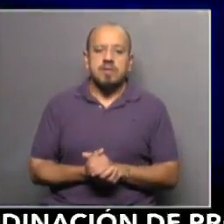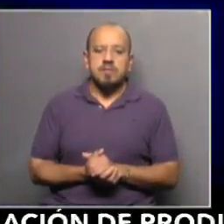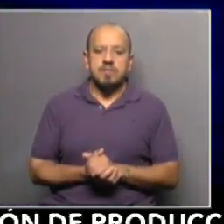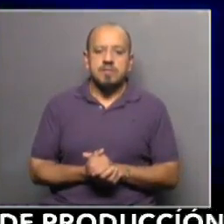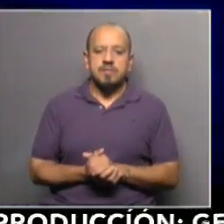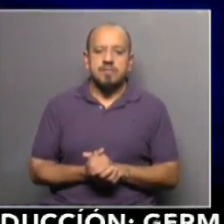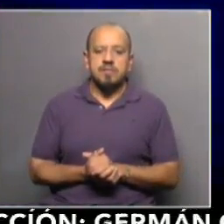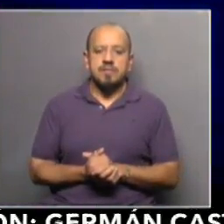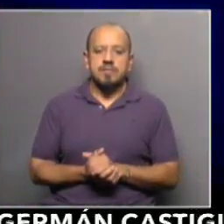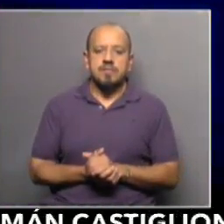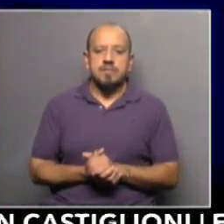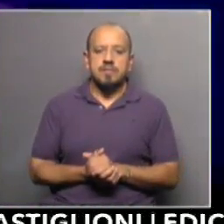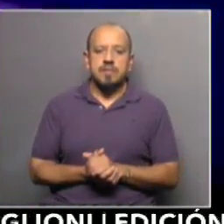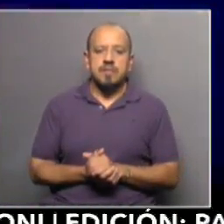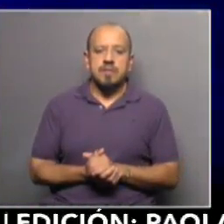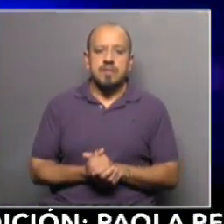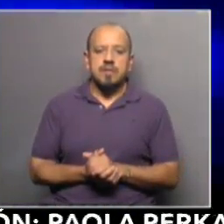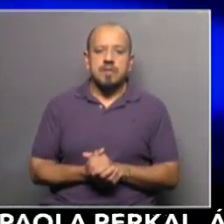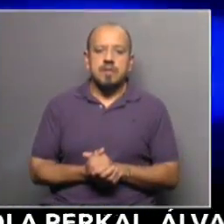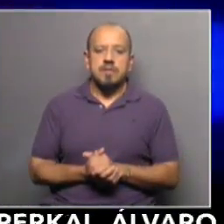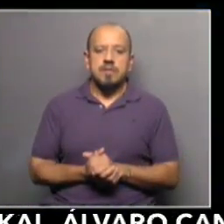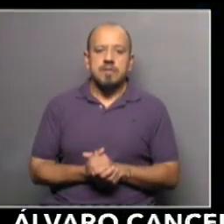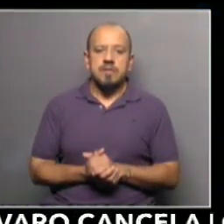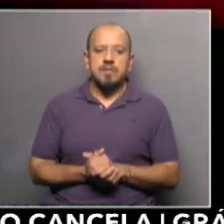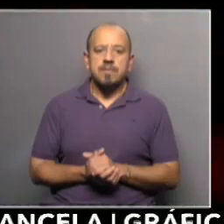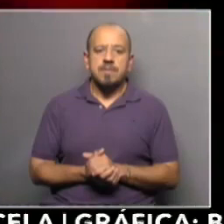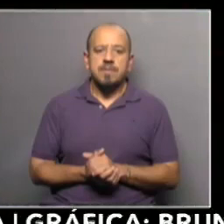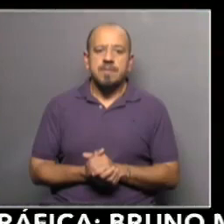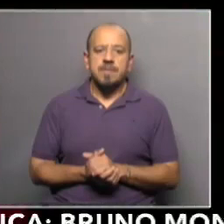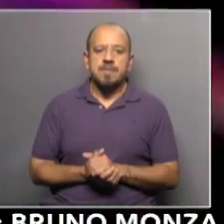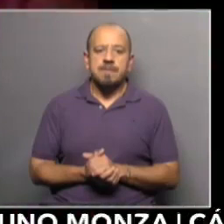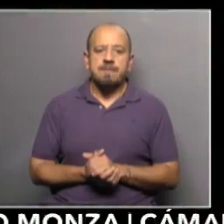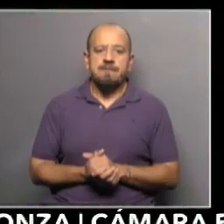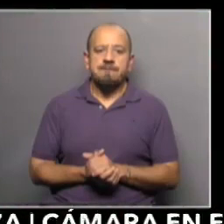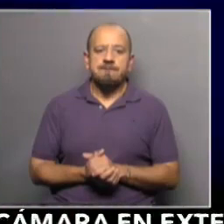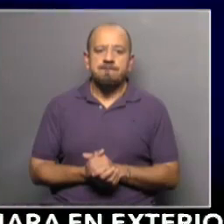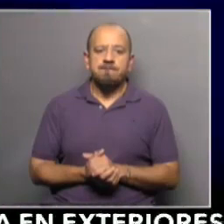quiero yo. La traigo hacia mí.